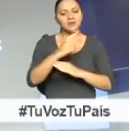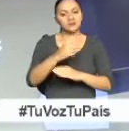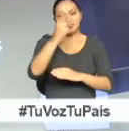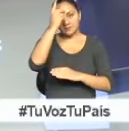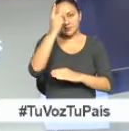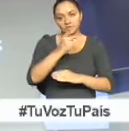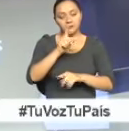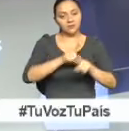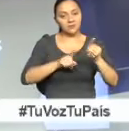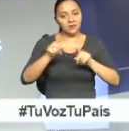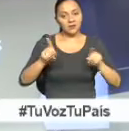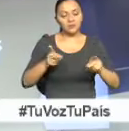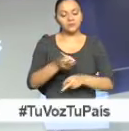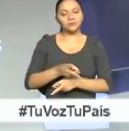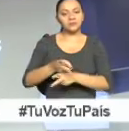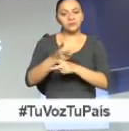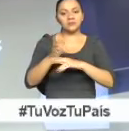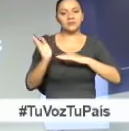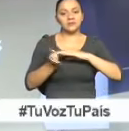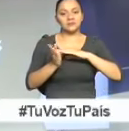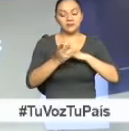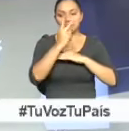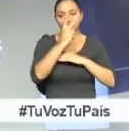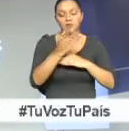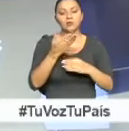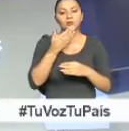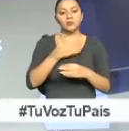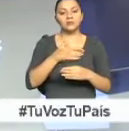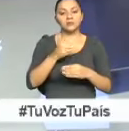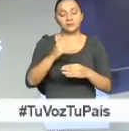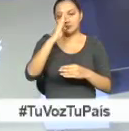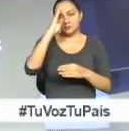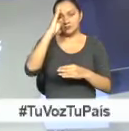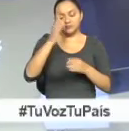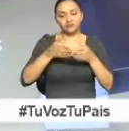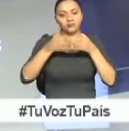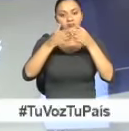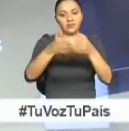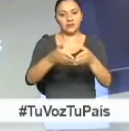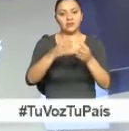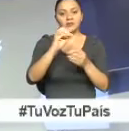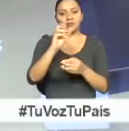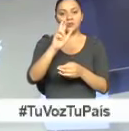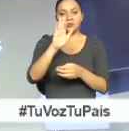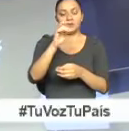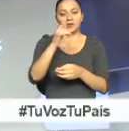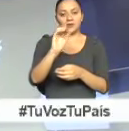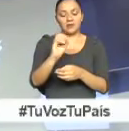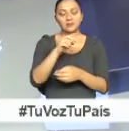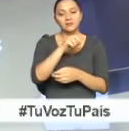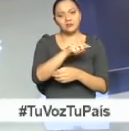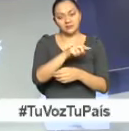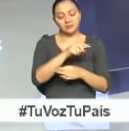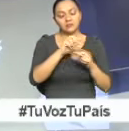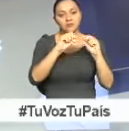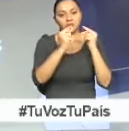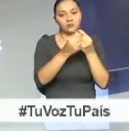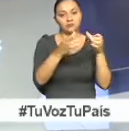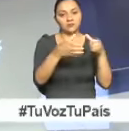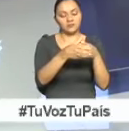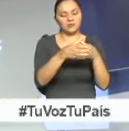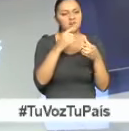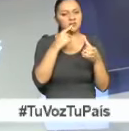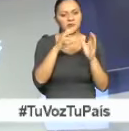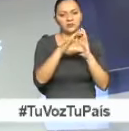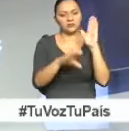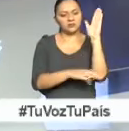del Consejo de Disciplina que analizó el caso del capitán de Marina, Luis Ortega. Este organismo desconoció la Constitución